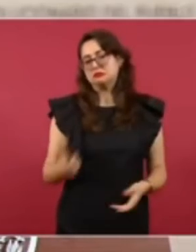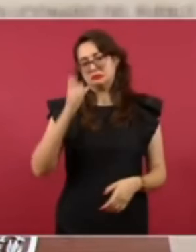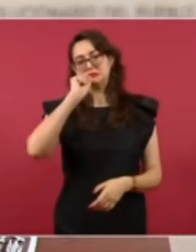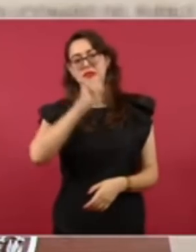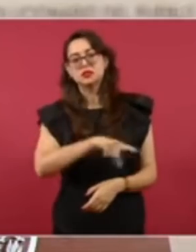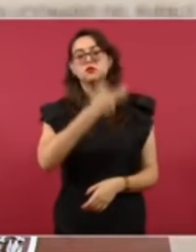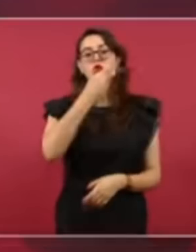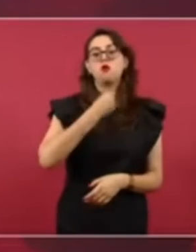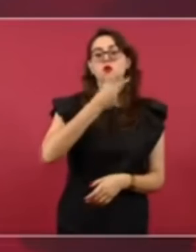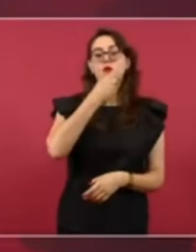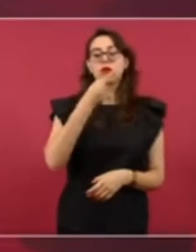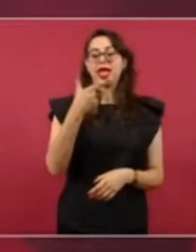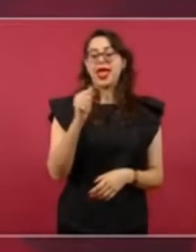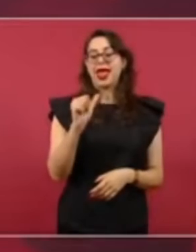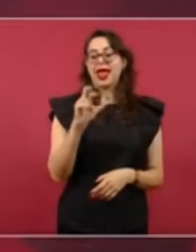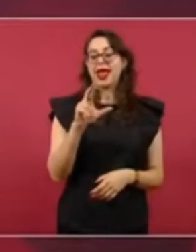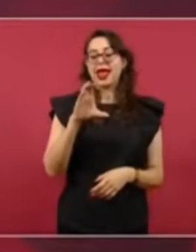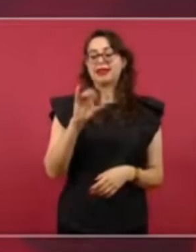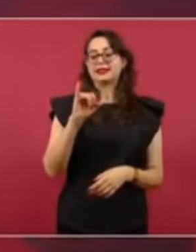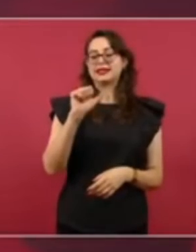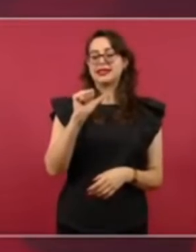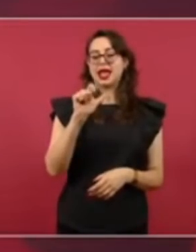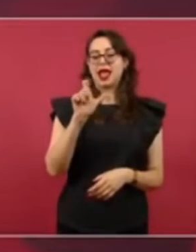desestabilizar la economía de México,